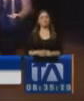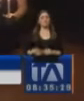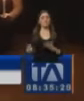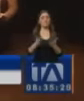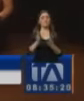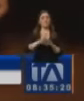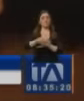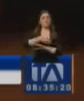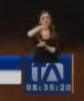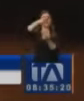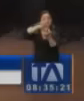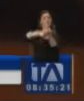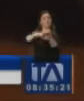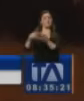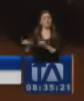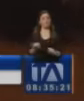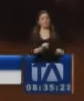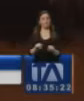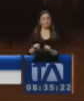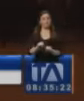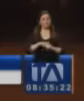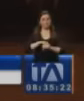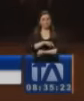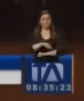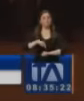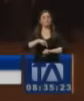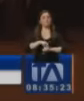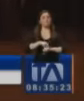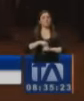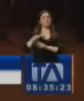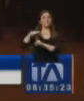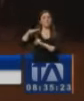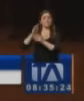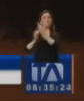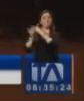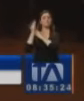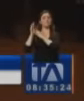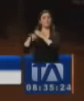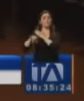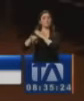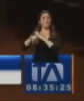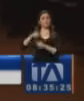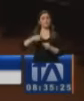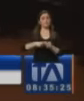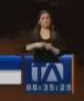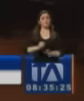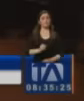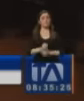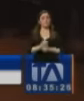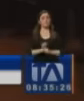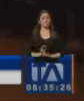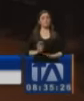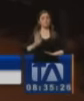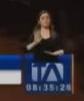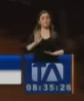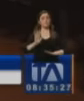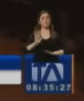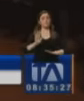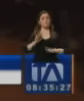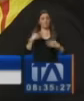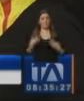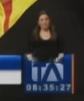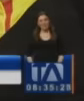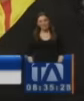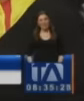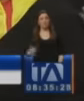Un mes después del terremoto, a la misma hora, en el Parque Bicentenario de Quito, se hizo el compromiso de no bajar los